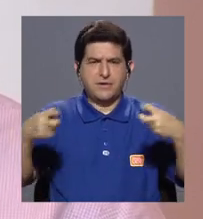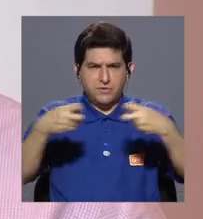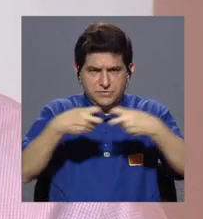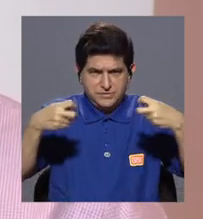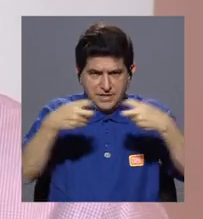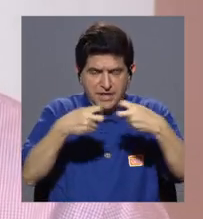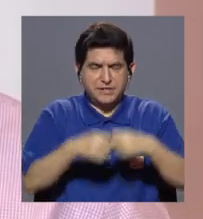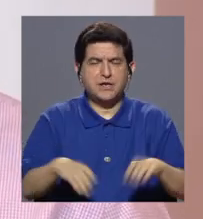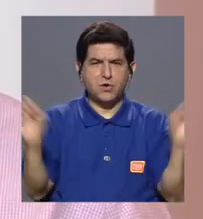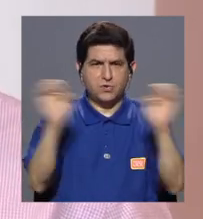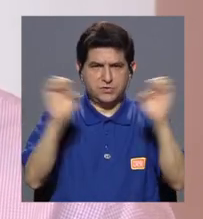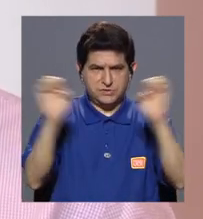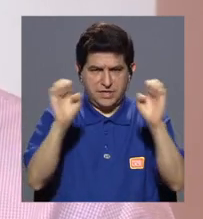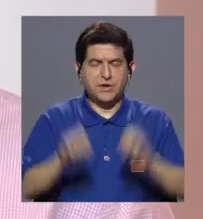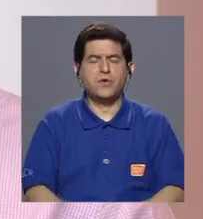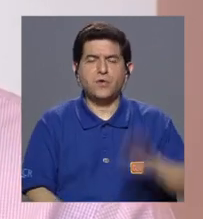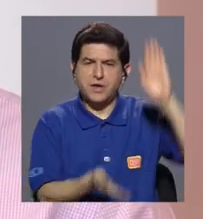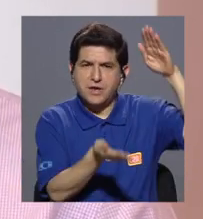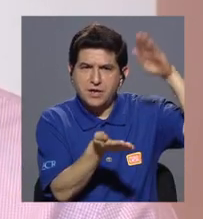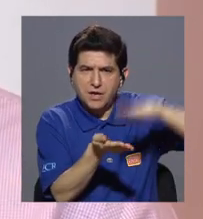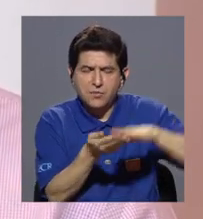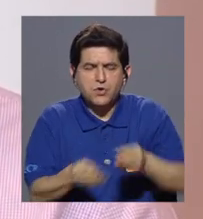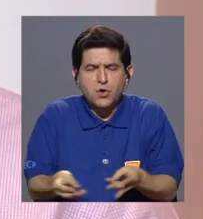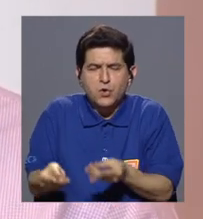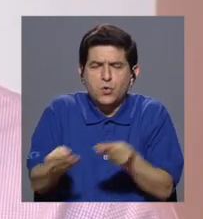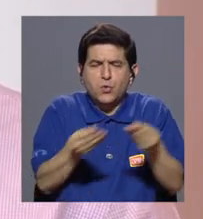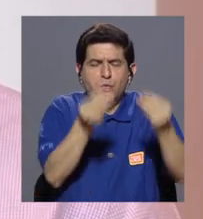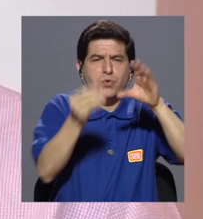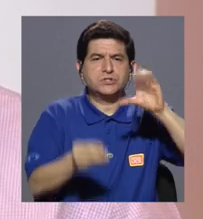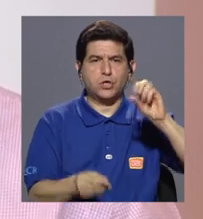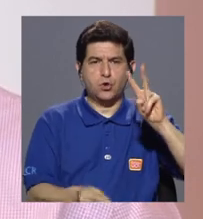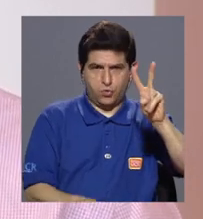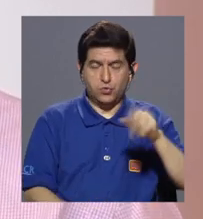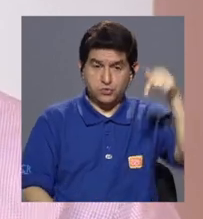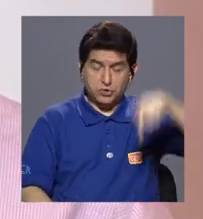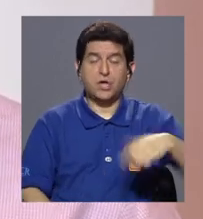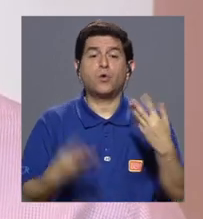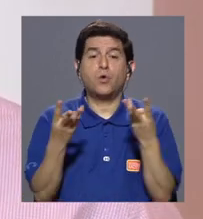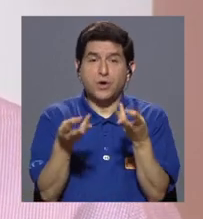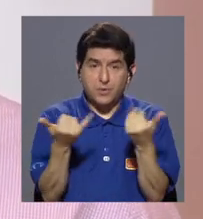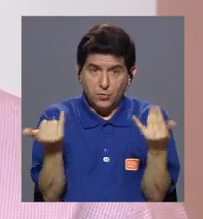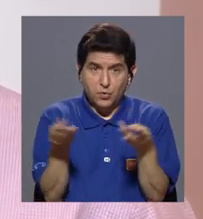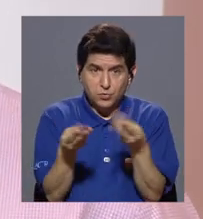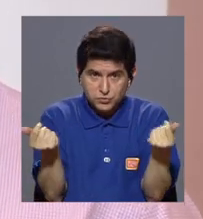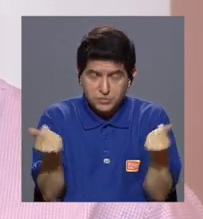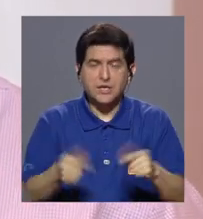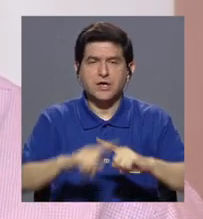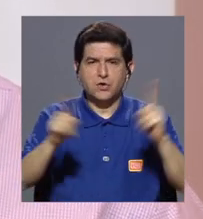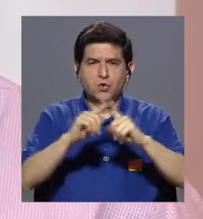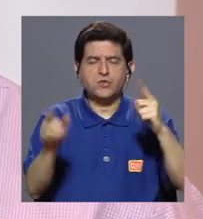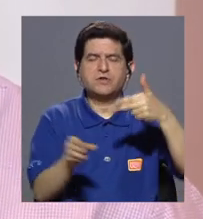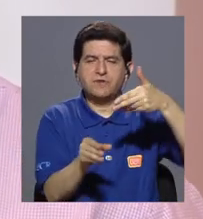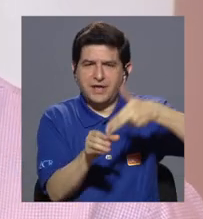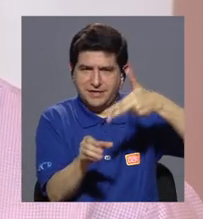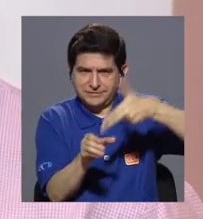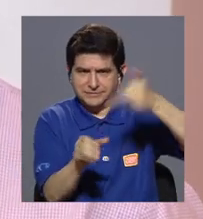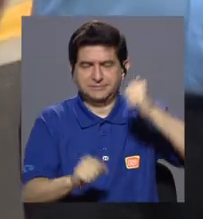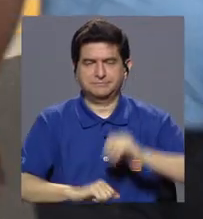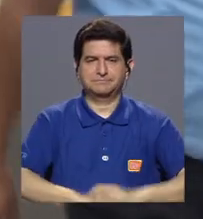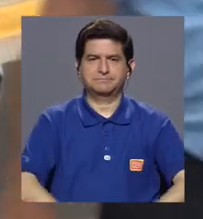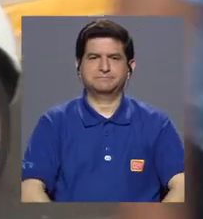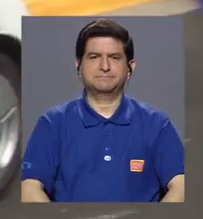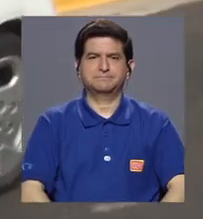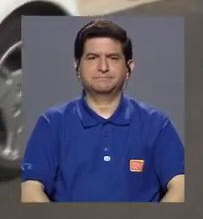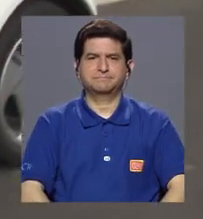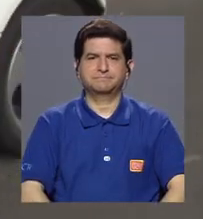estas energías renovables reduce entonces las emisiones de carbono que estamos produciendo hoy en día con los derivados del